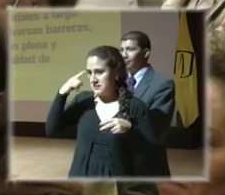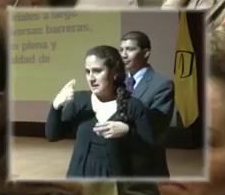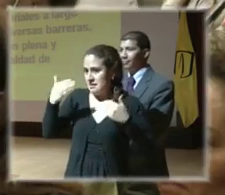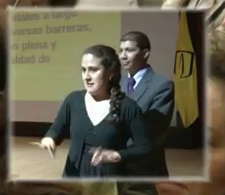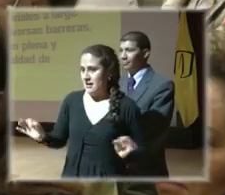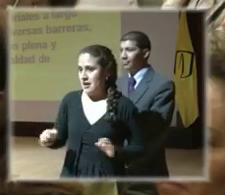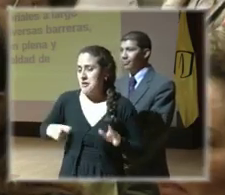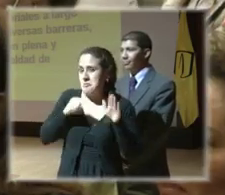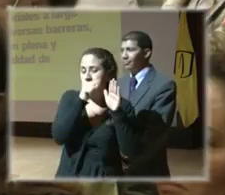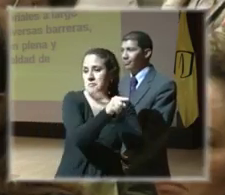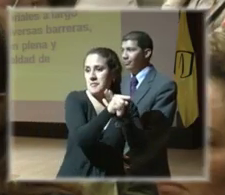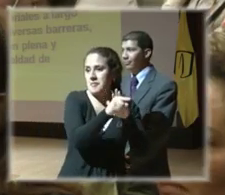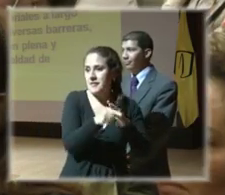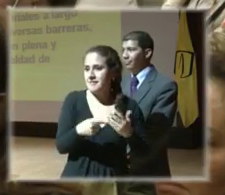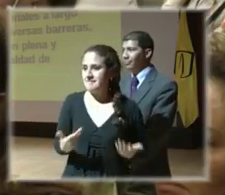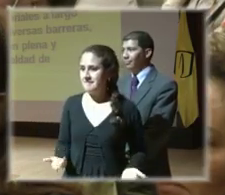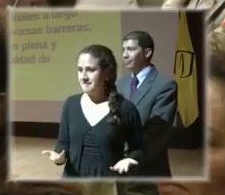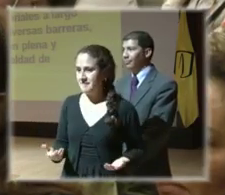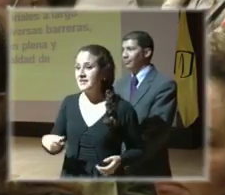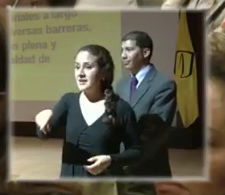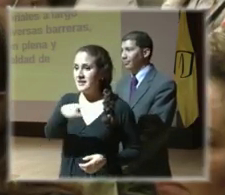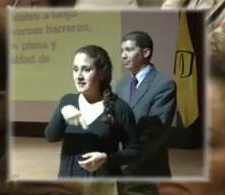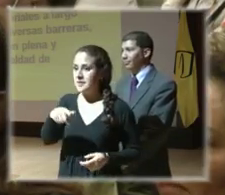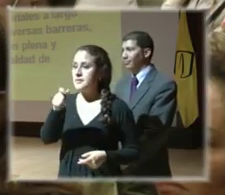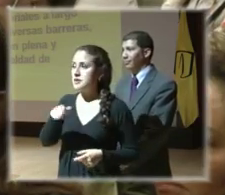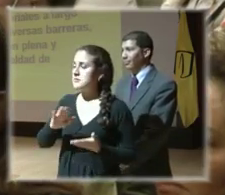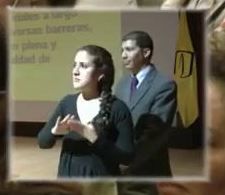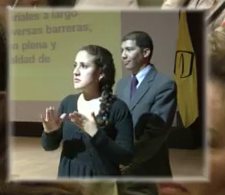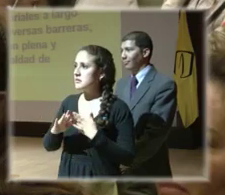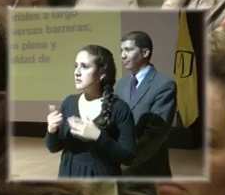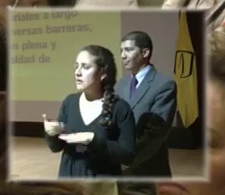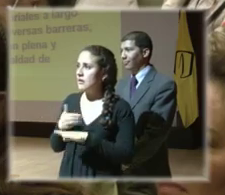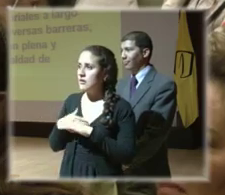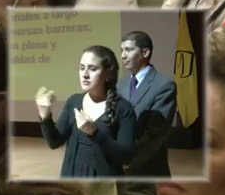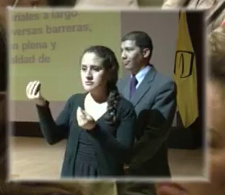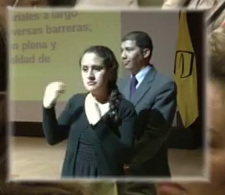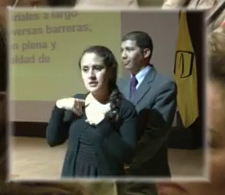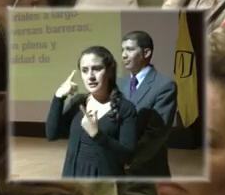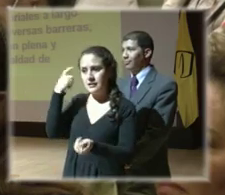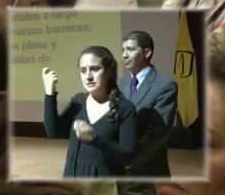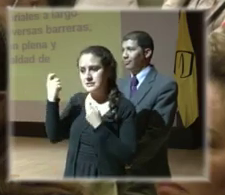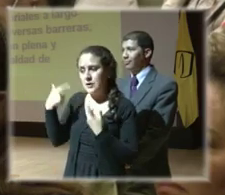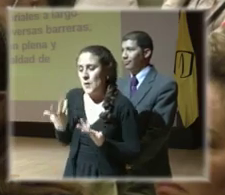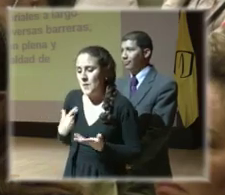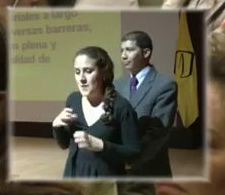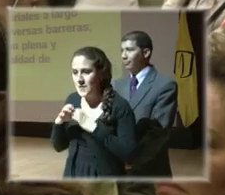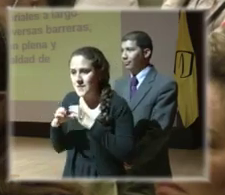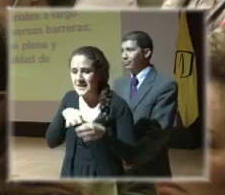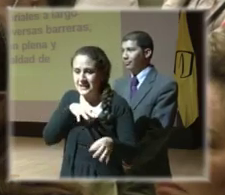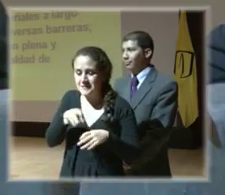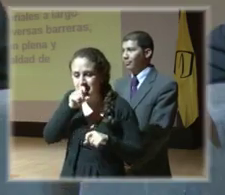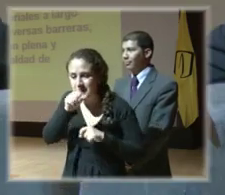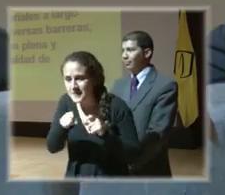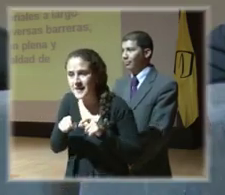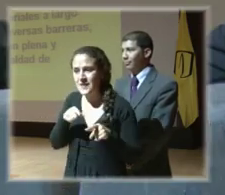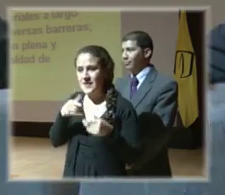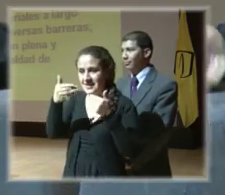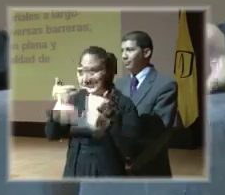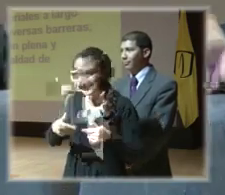es que los mismos alumnos decían es que a nosotros nos faltaban estrategias para comunicarnos, para preguntarles, para